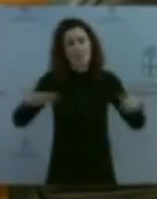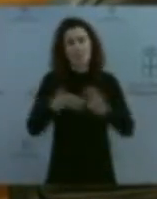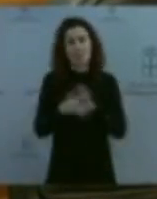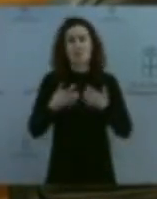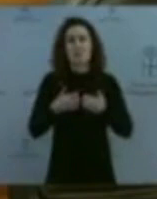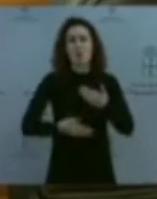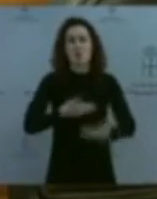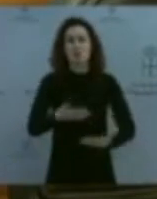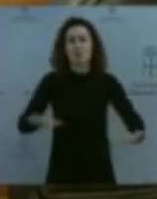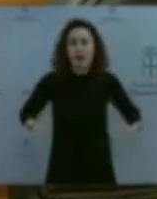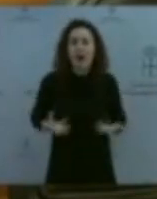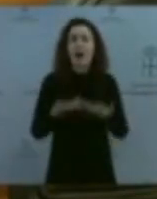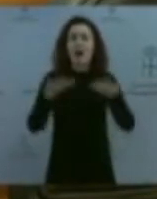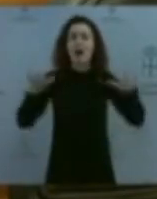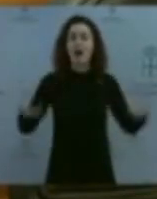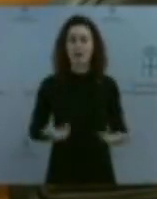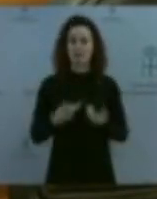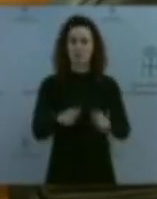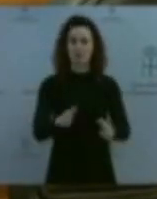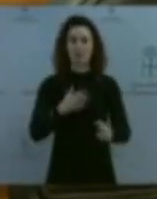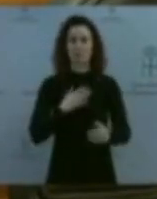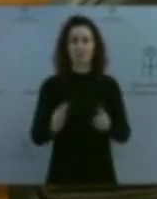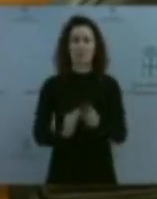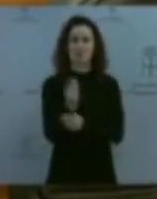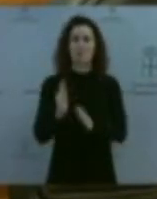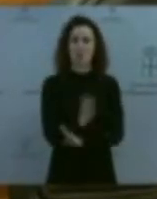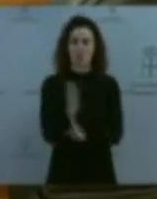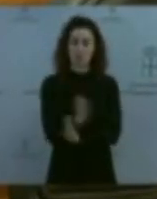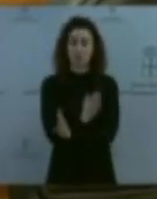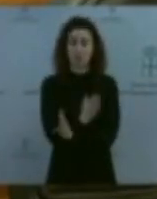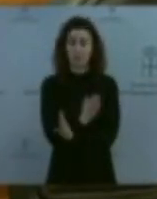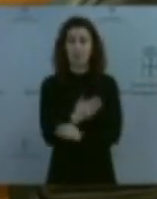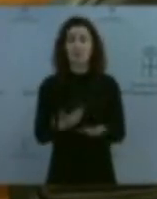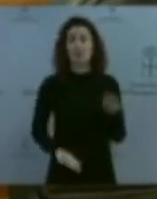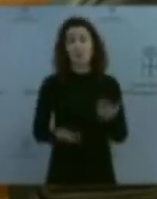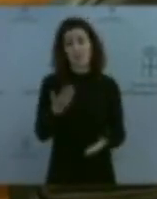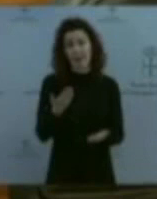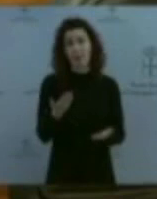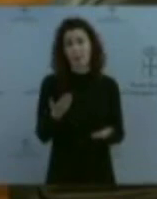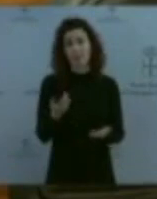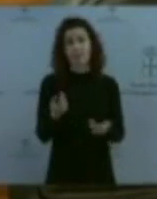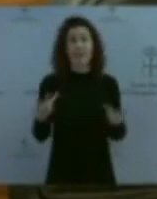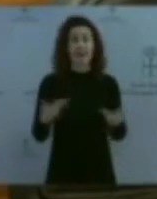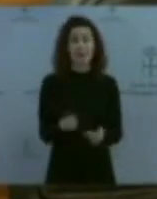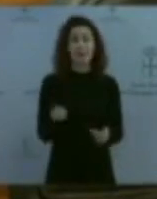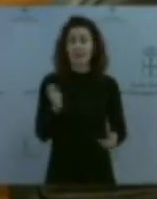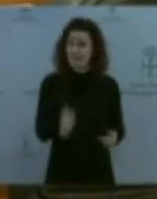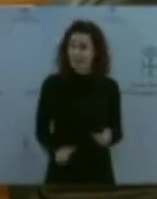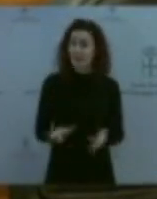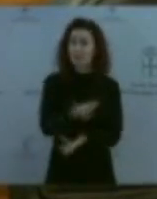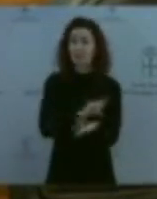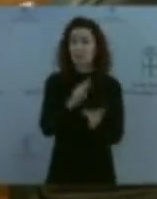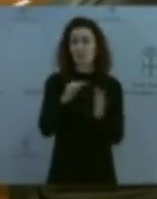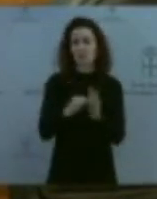sector productivo. Frente a los recortes salariales y el deterioro de las plantillas que supuso la crisis de 2008, tenemos que proteger lo que es